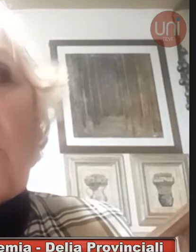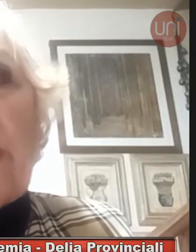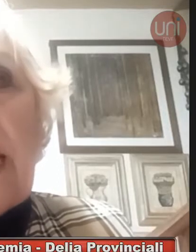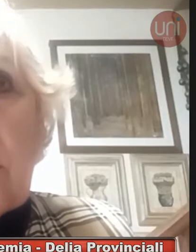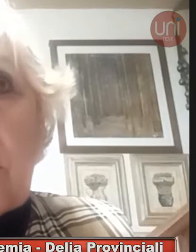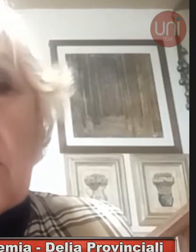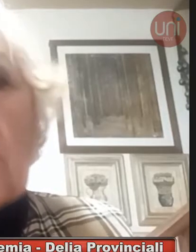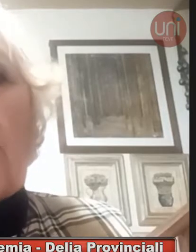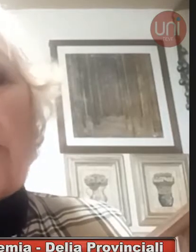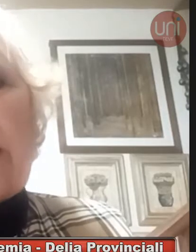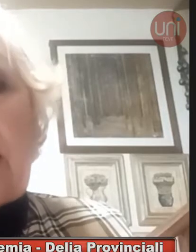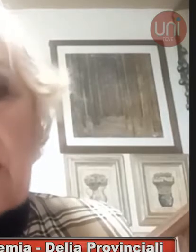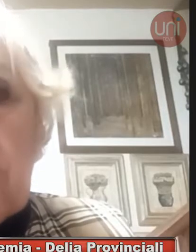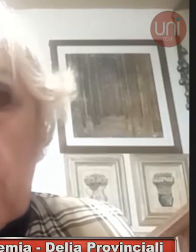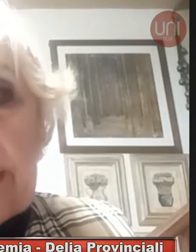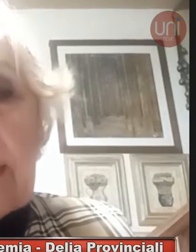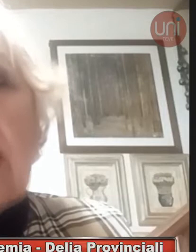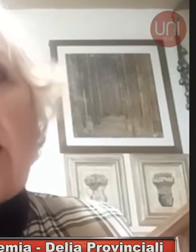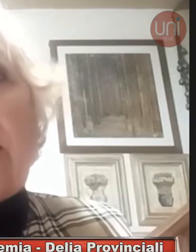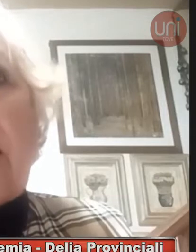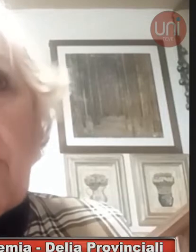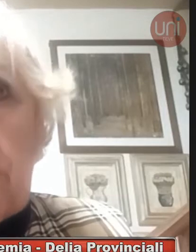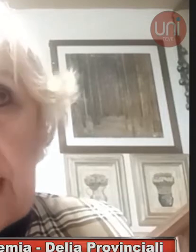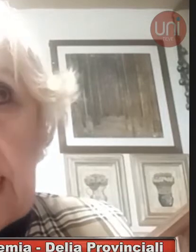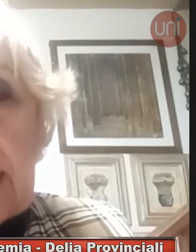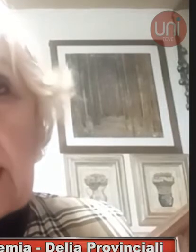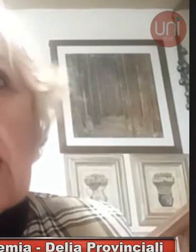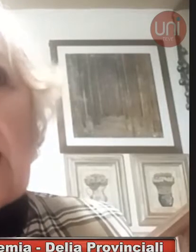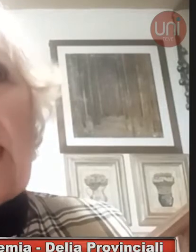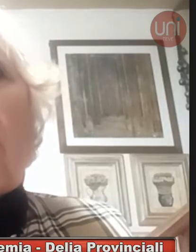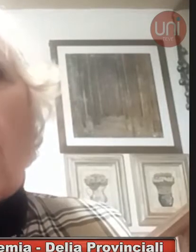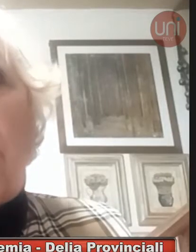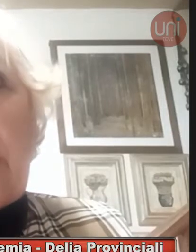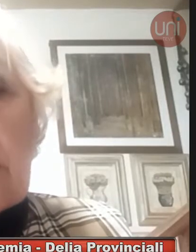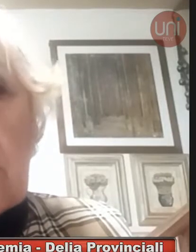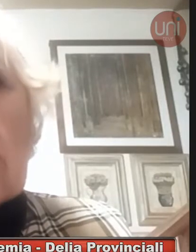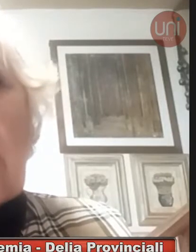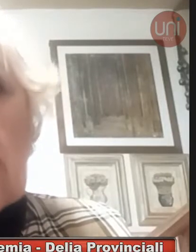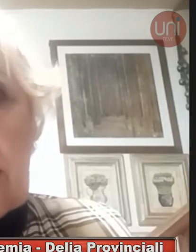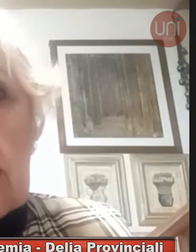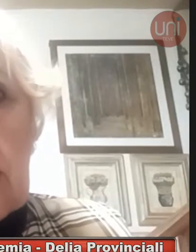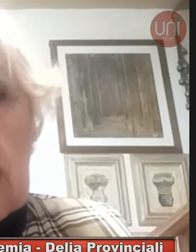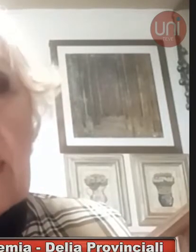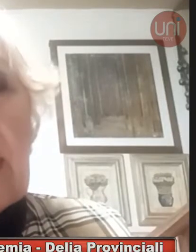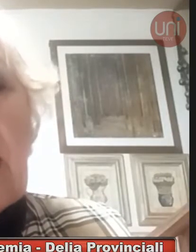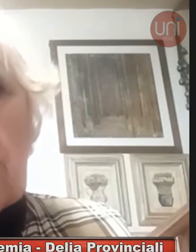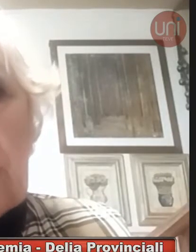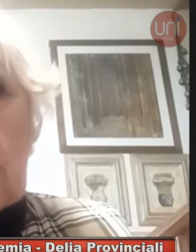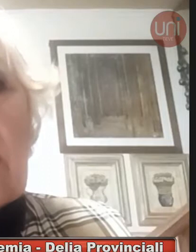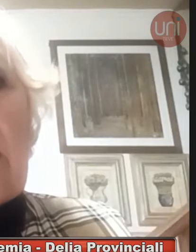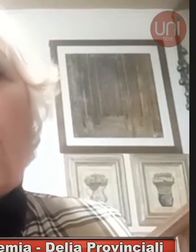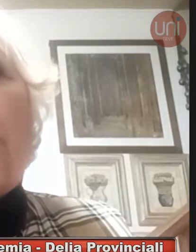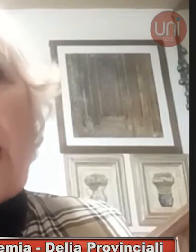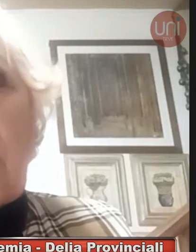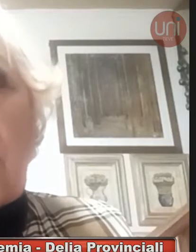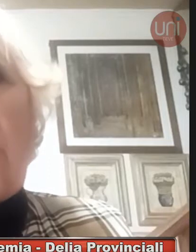cuidado donde se refuerza y se amplían la comprensión acerca de las pautas de